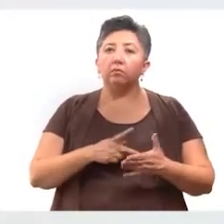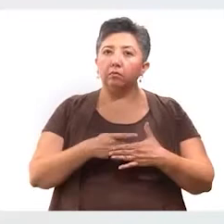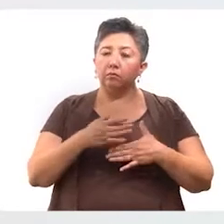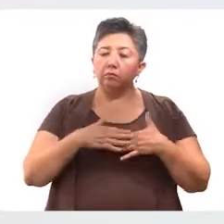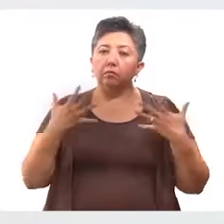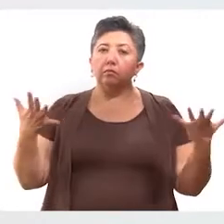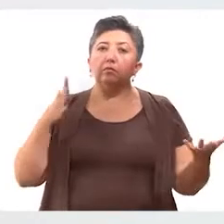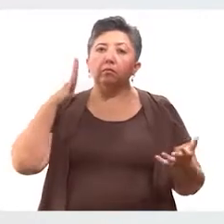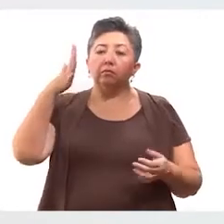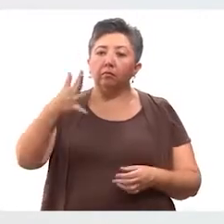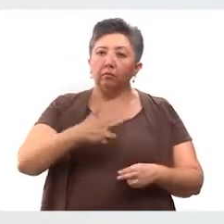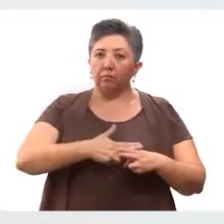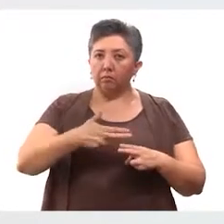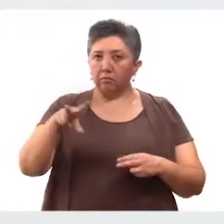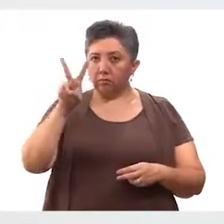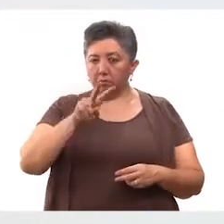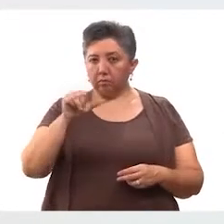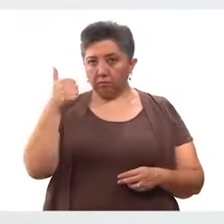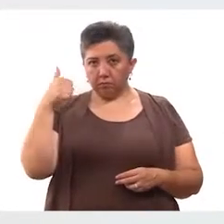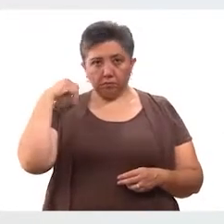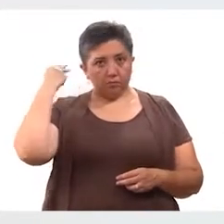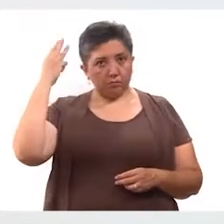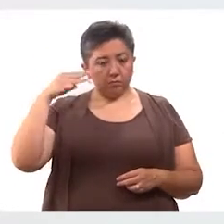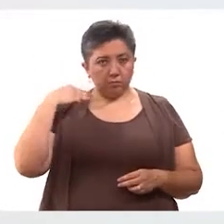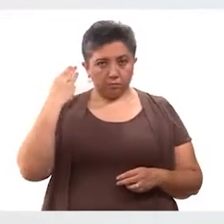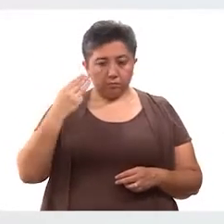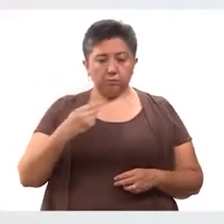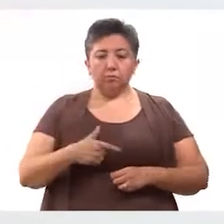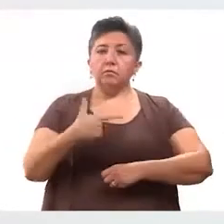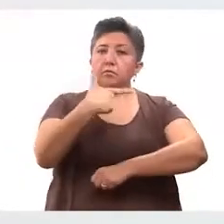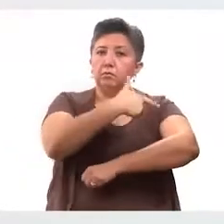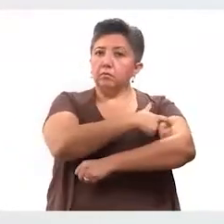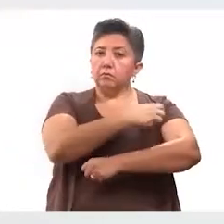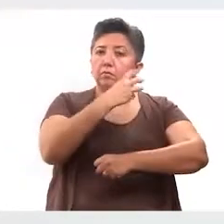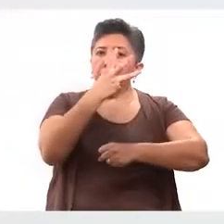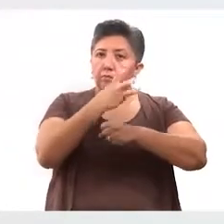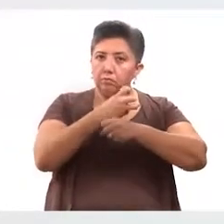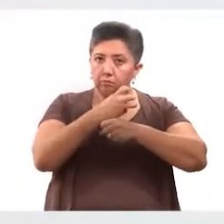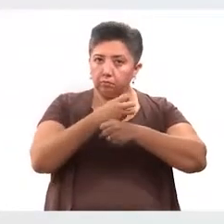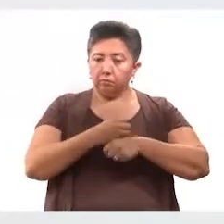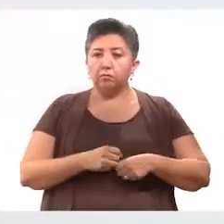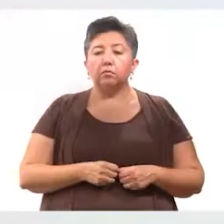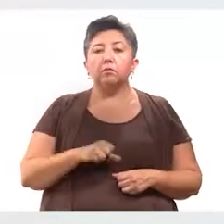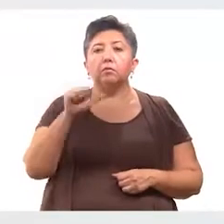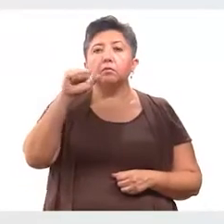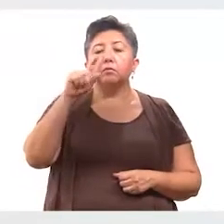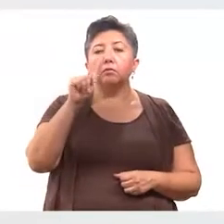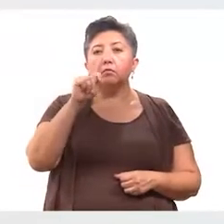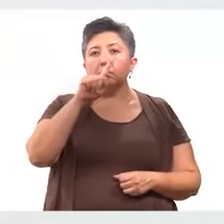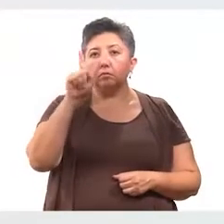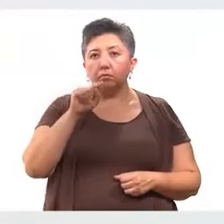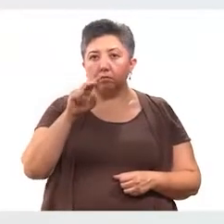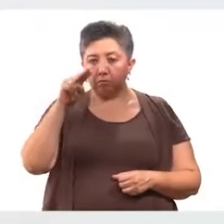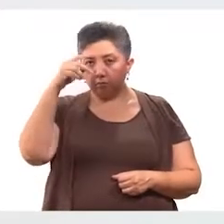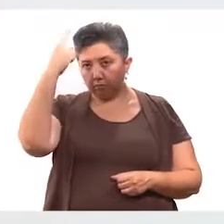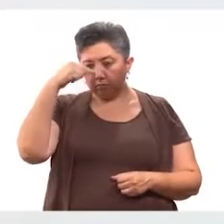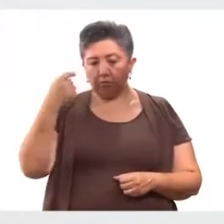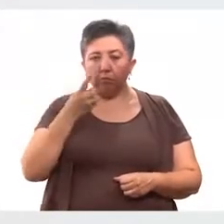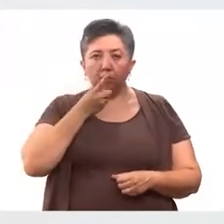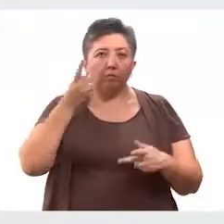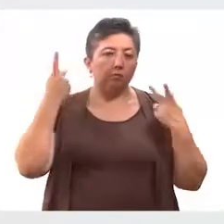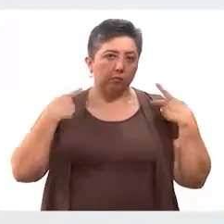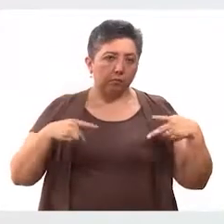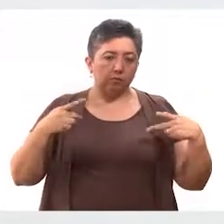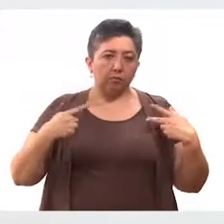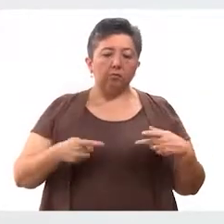proceso que se llevará a cabo hasta el viernes 11 de marzo. La aplicación de la tercera dosis de la farmacéutica AstraZeneca para estos sectores de